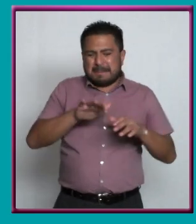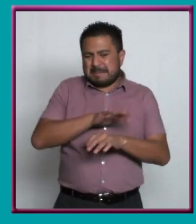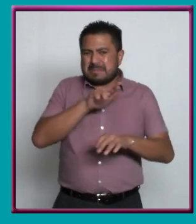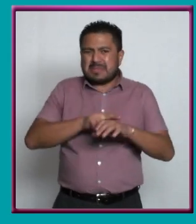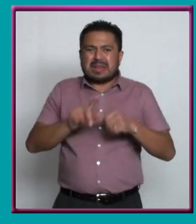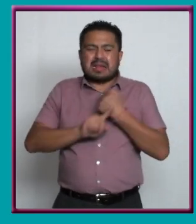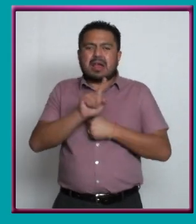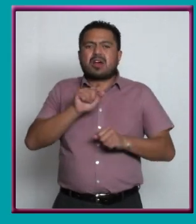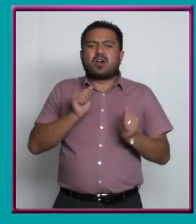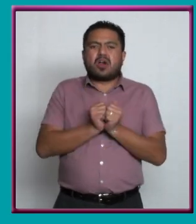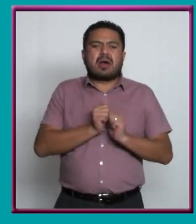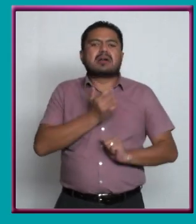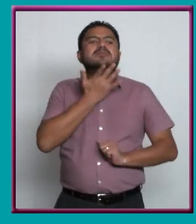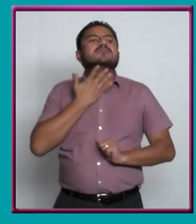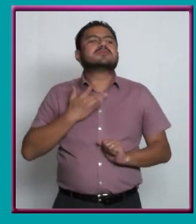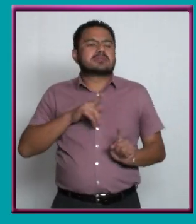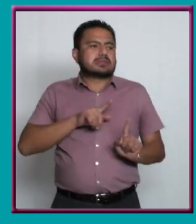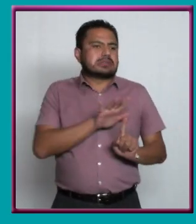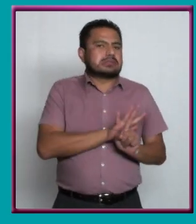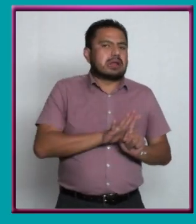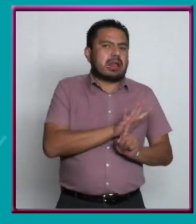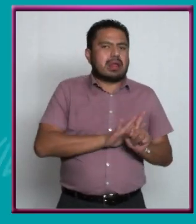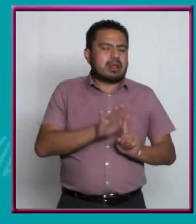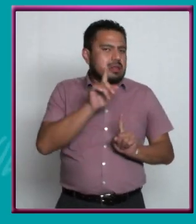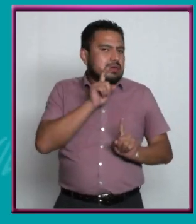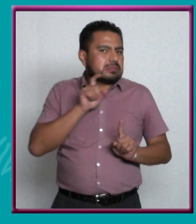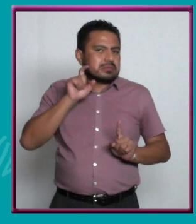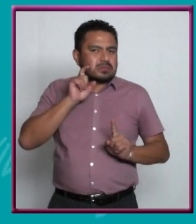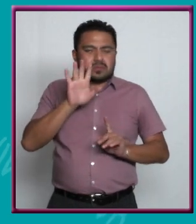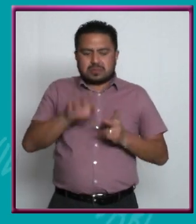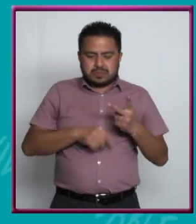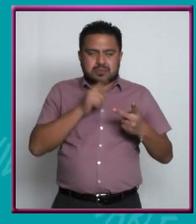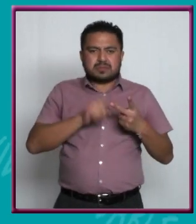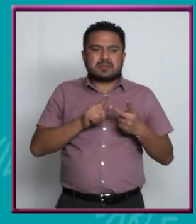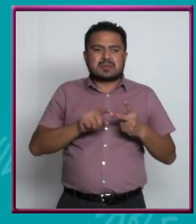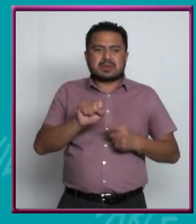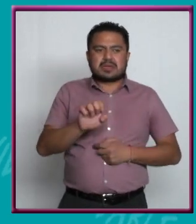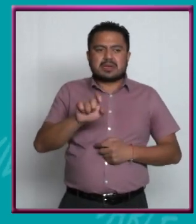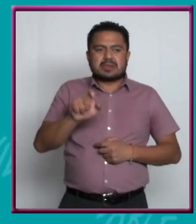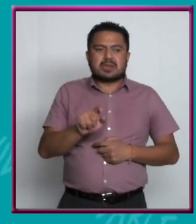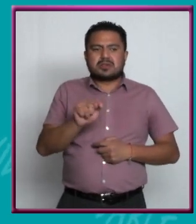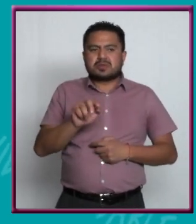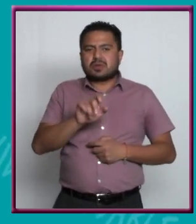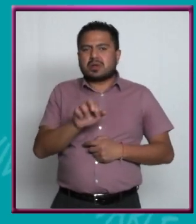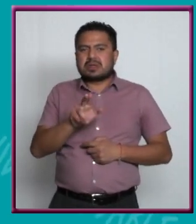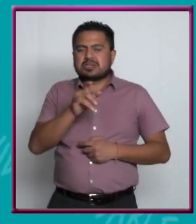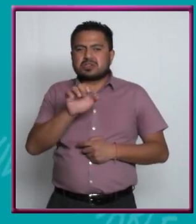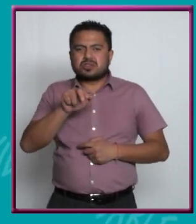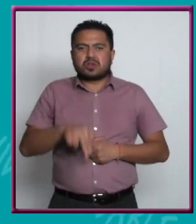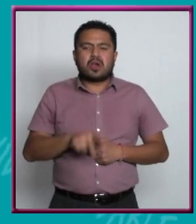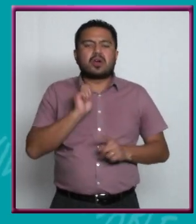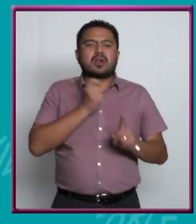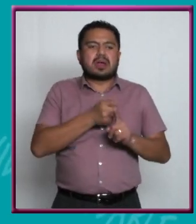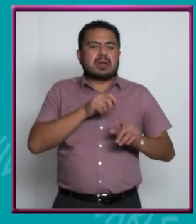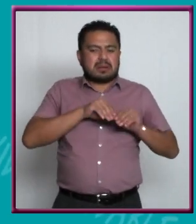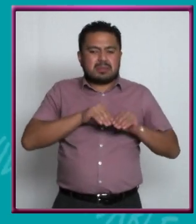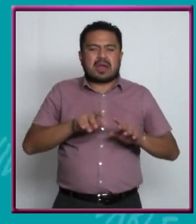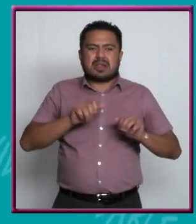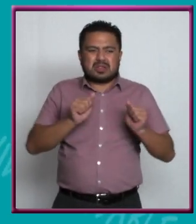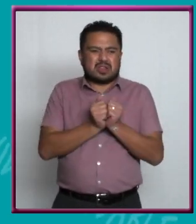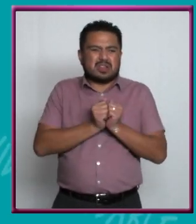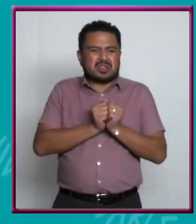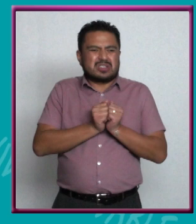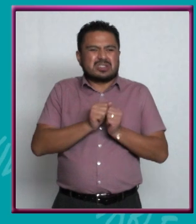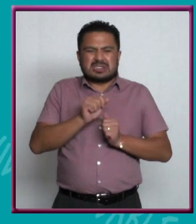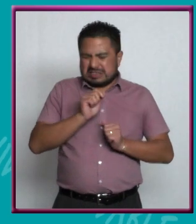desencadenar graves situaciones de acoso y hostigamiento público. 2. Sextorsión. Del sexting se